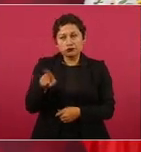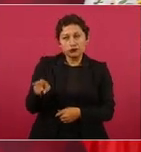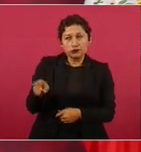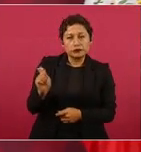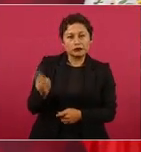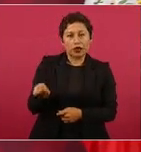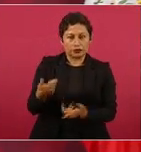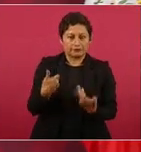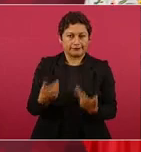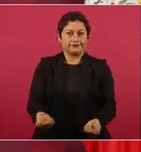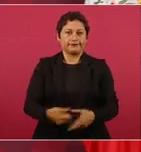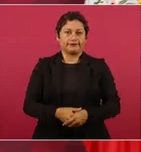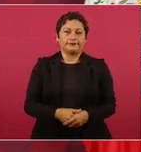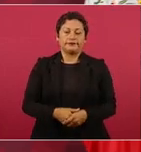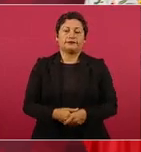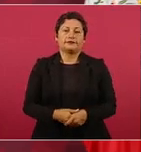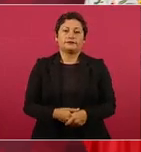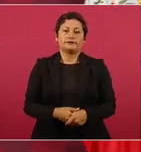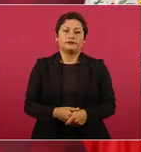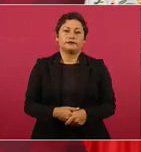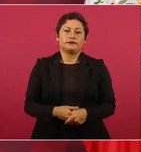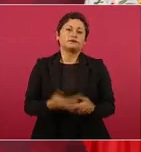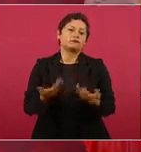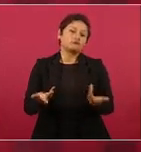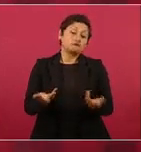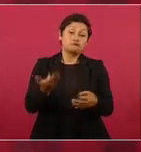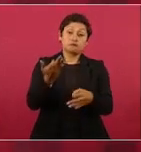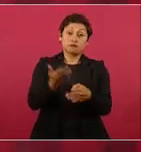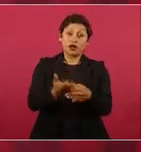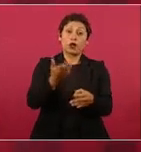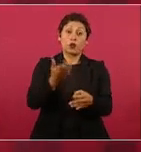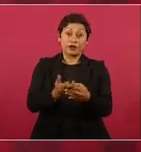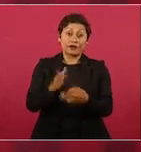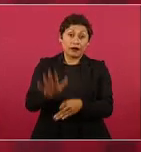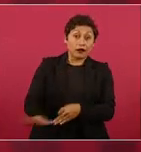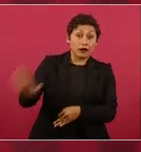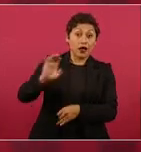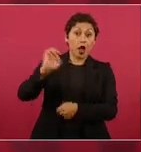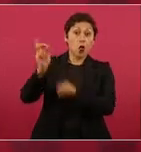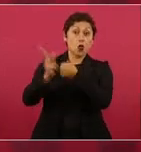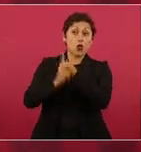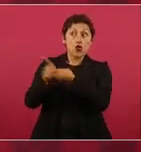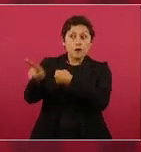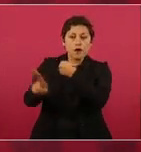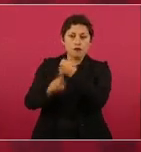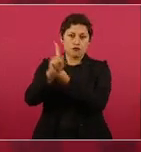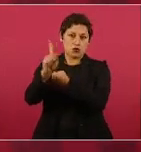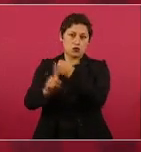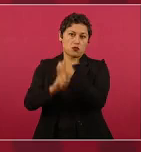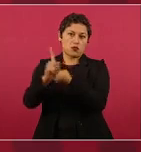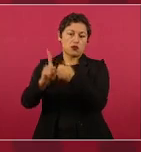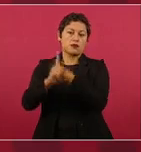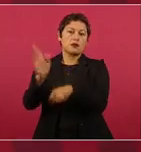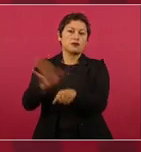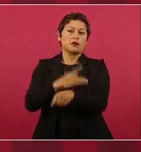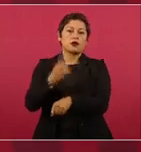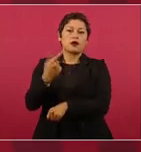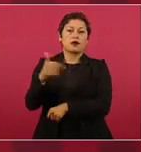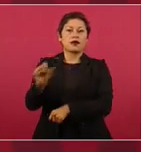ahora que hay problemas en Europa por la falta de